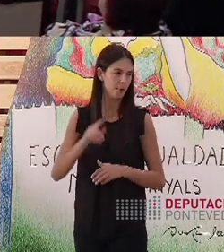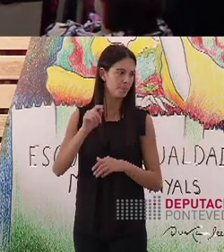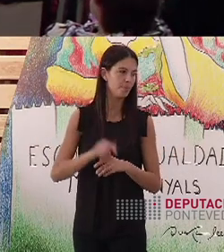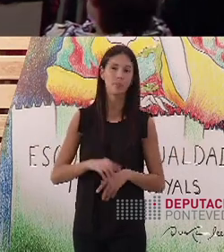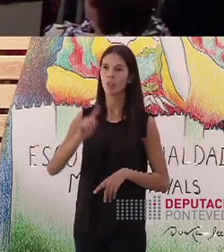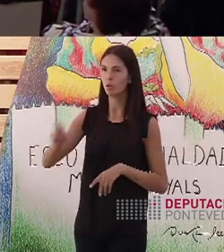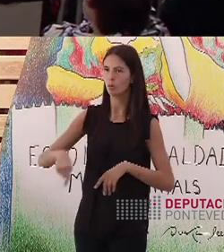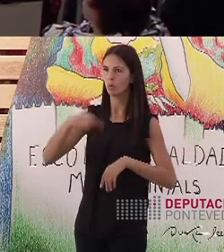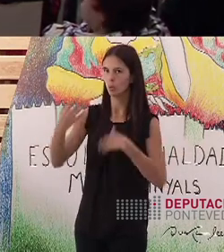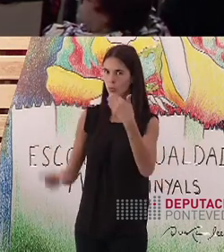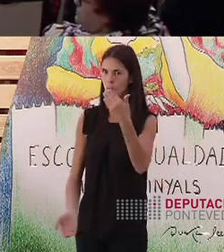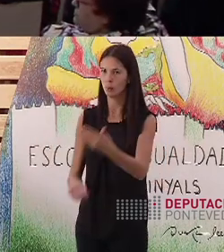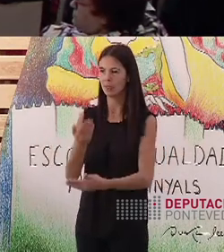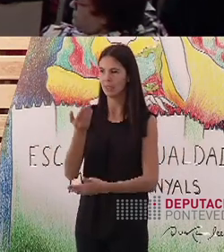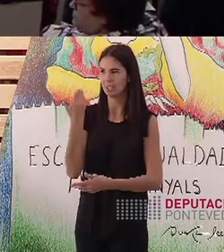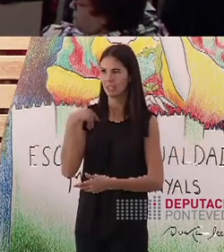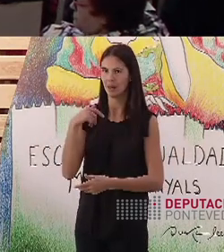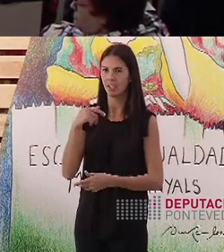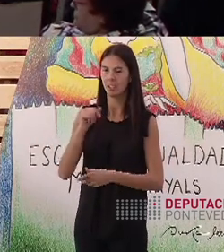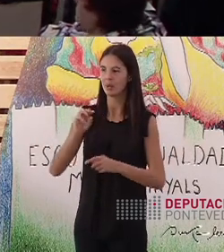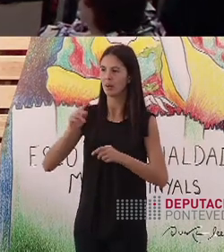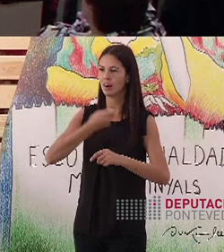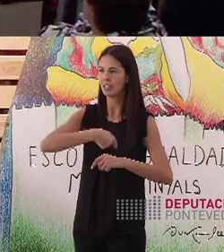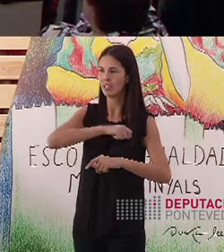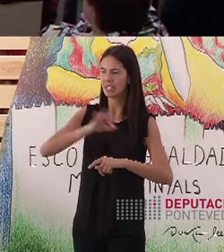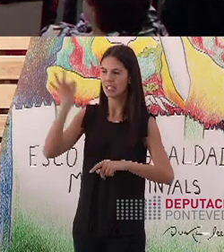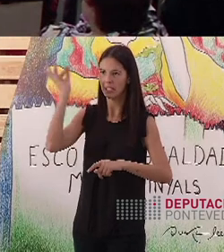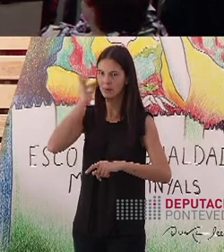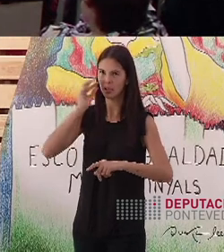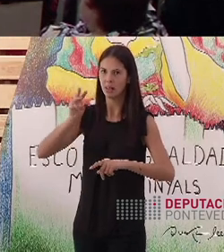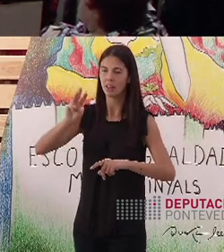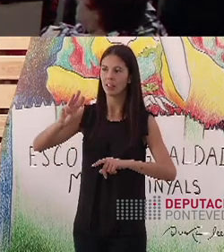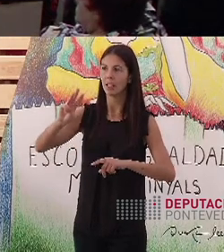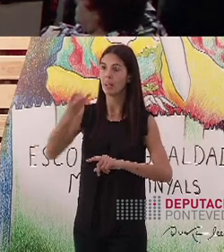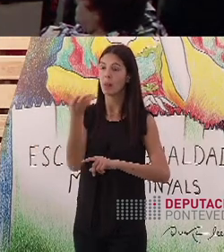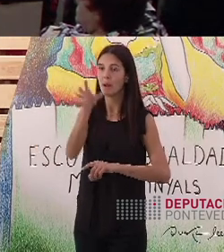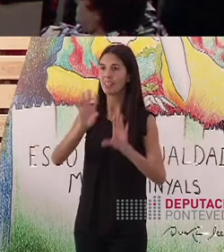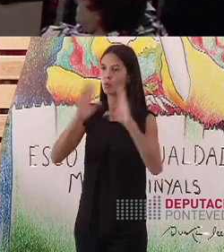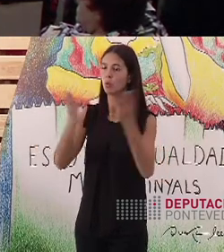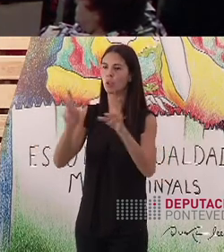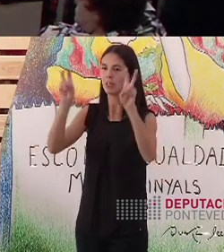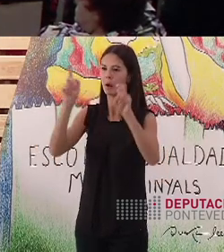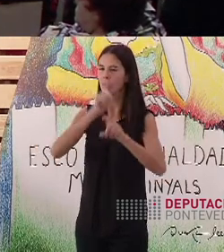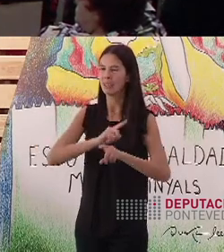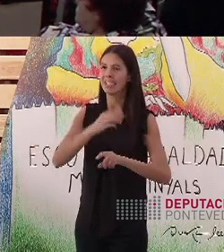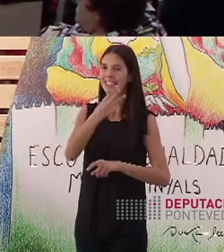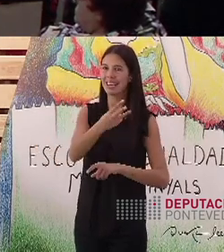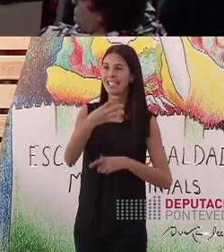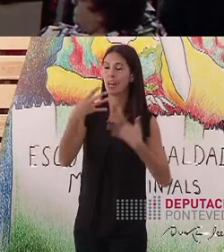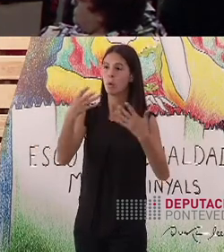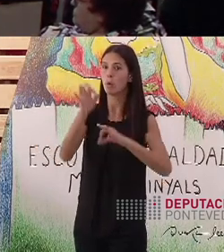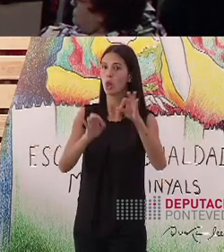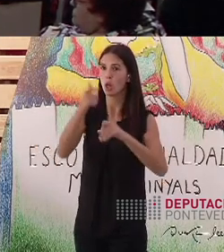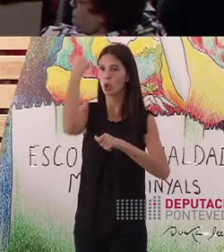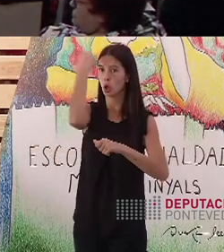mañá, pues, xa se terá mencionado cifras de que España é o terceiro país do mundo en demanda de prostitución, que o 39% dos homens pagaron algún